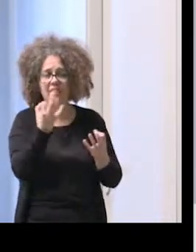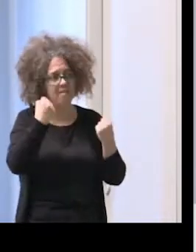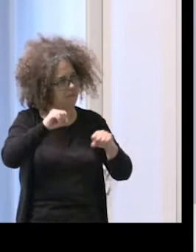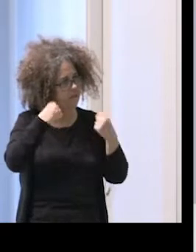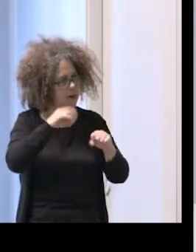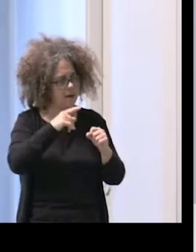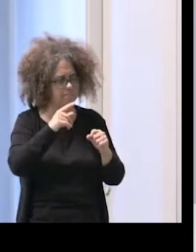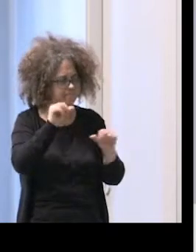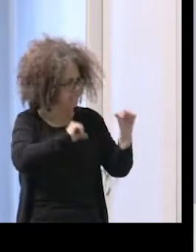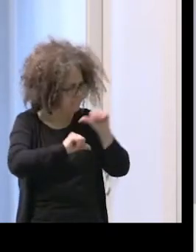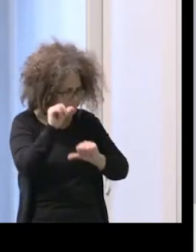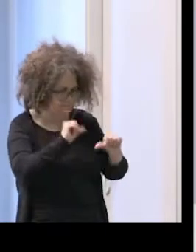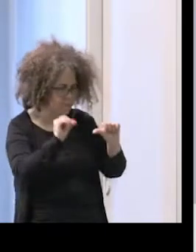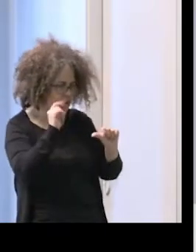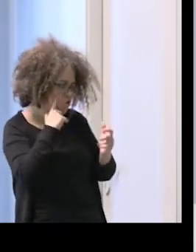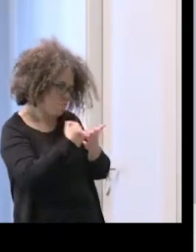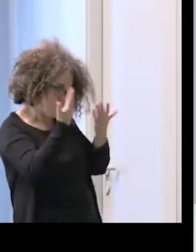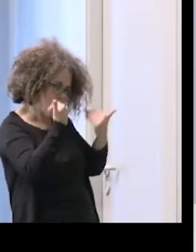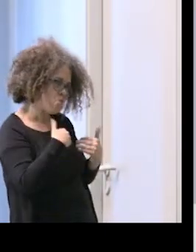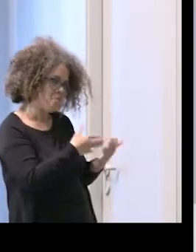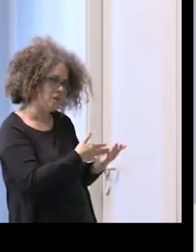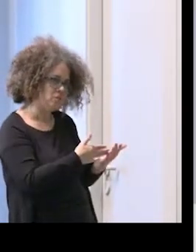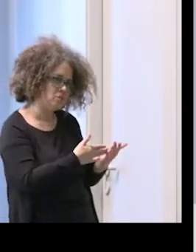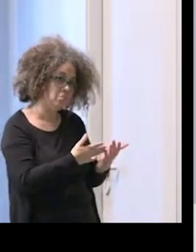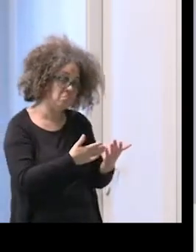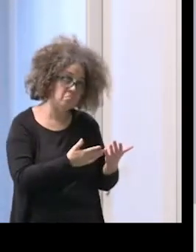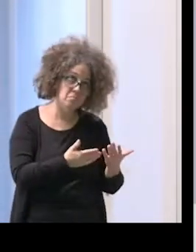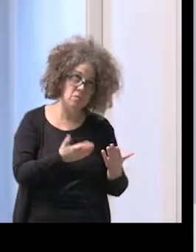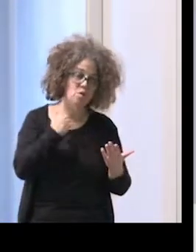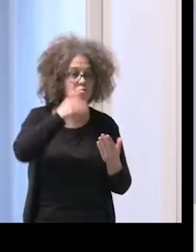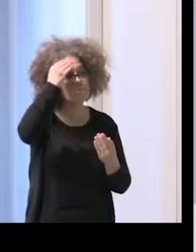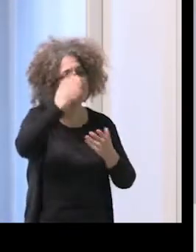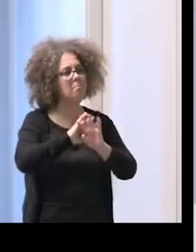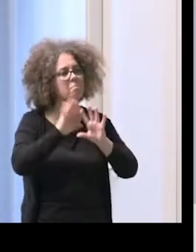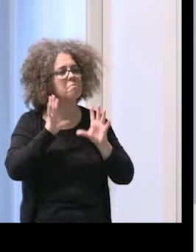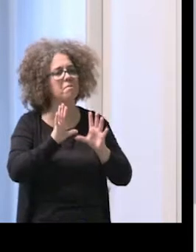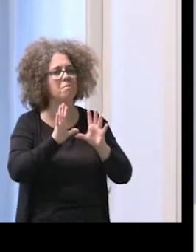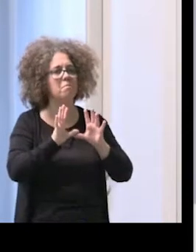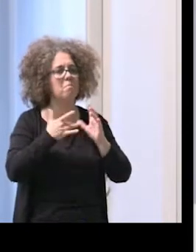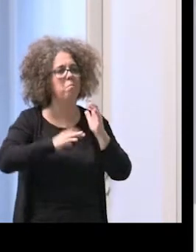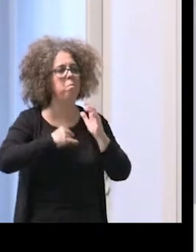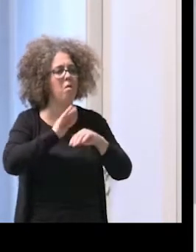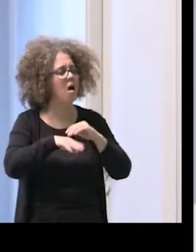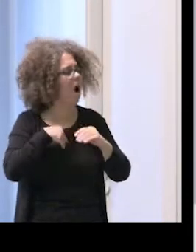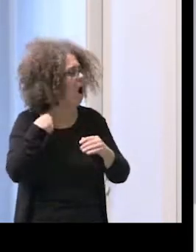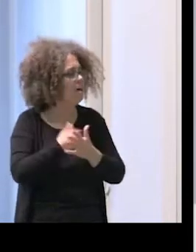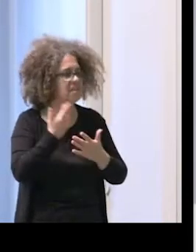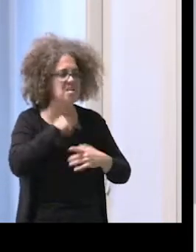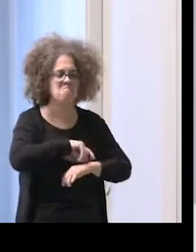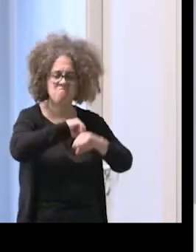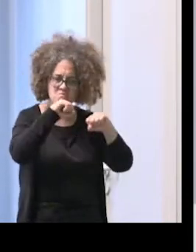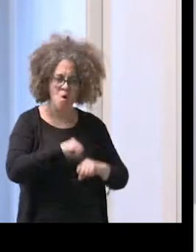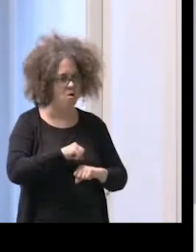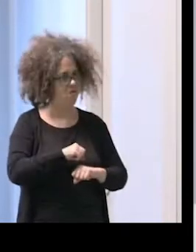a permitir avanzar, nosotros creemos, relativamente rápidamente, hasta poder confiar en esta tecnología